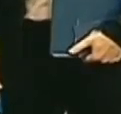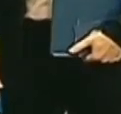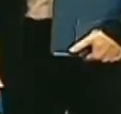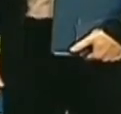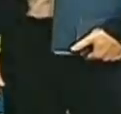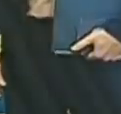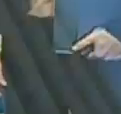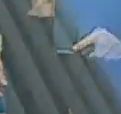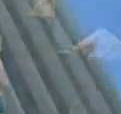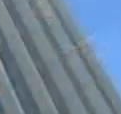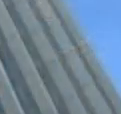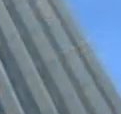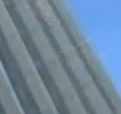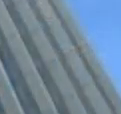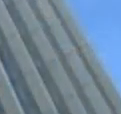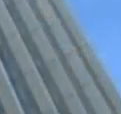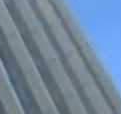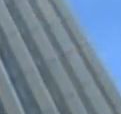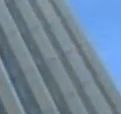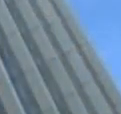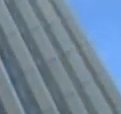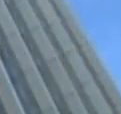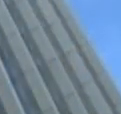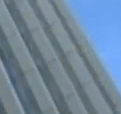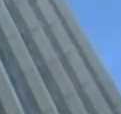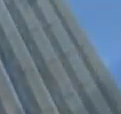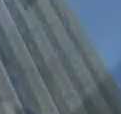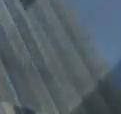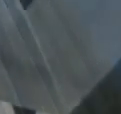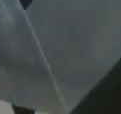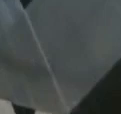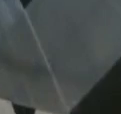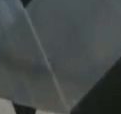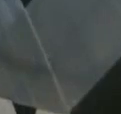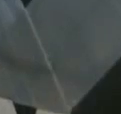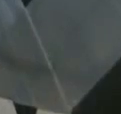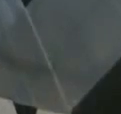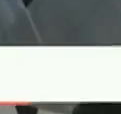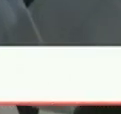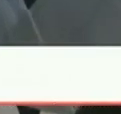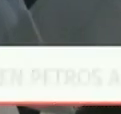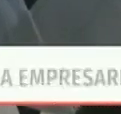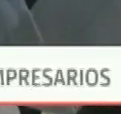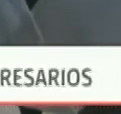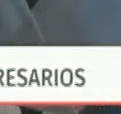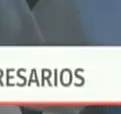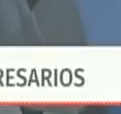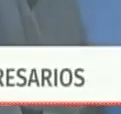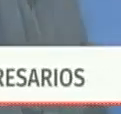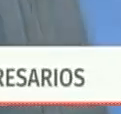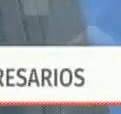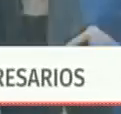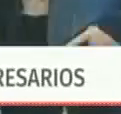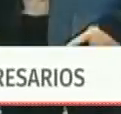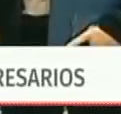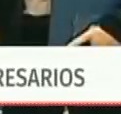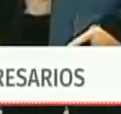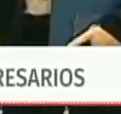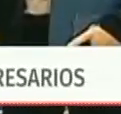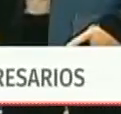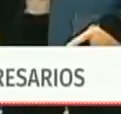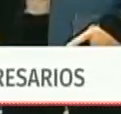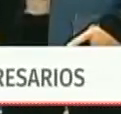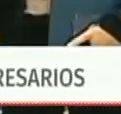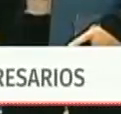porque tenemos una jornada de Petro. Va a haber anuncios espectaculares. El Petro sigue avanzando, paso a paso.